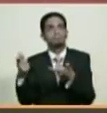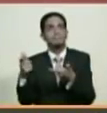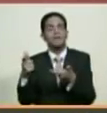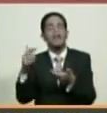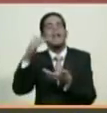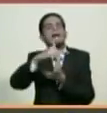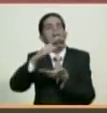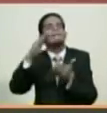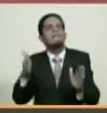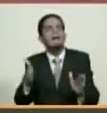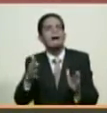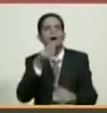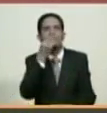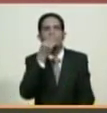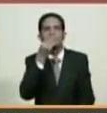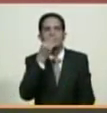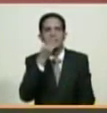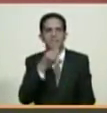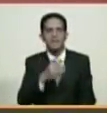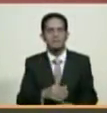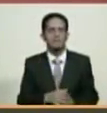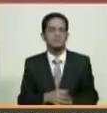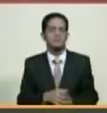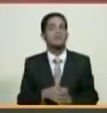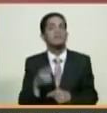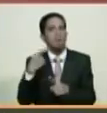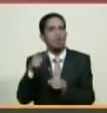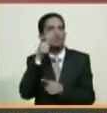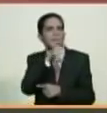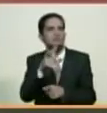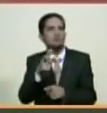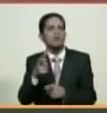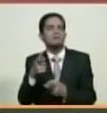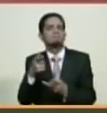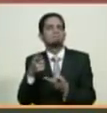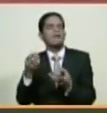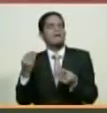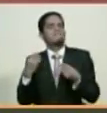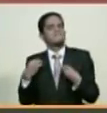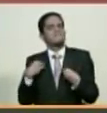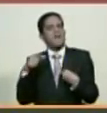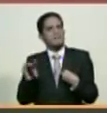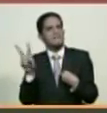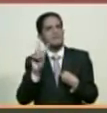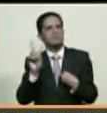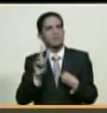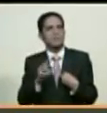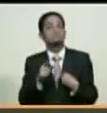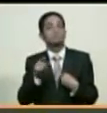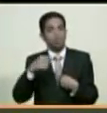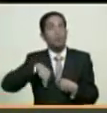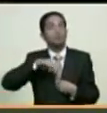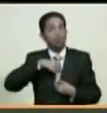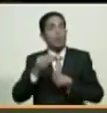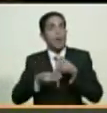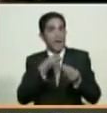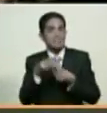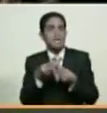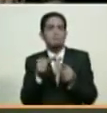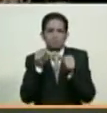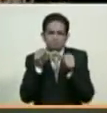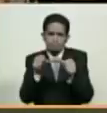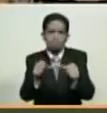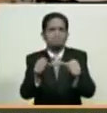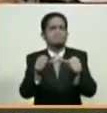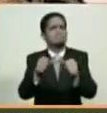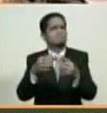casa de 6,5 millones de colombianos, ecuatorianos y peruanos que viven en Venezuela. Eso sí lo hemos hecho y lo seguiremos